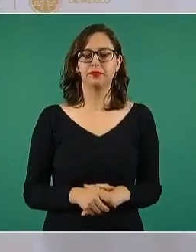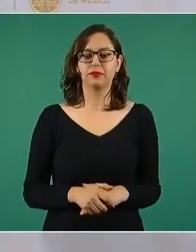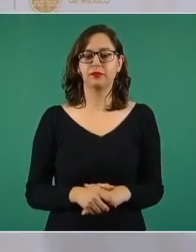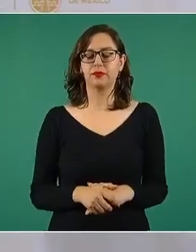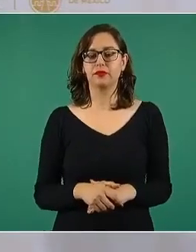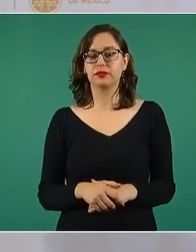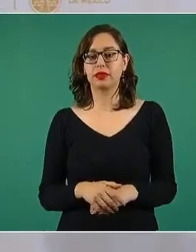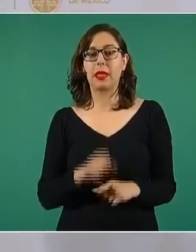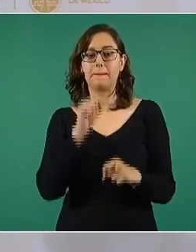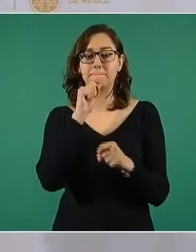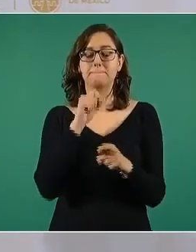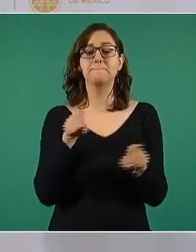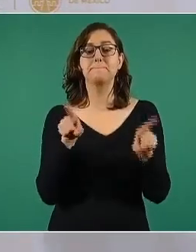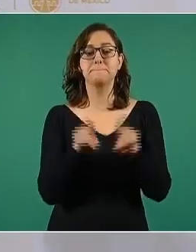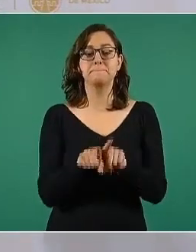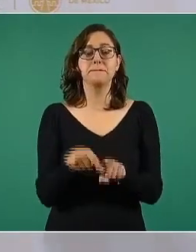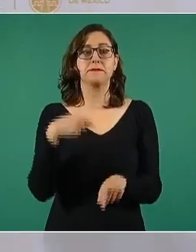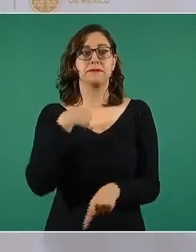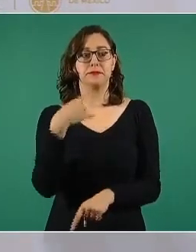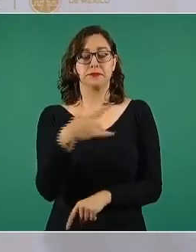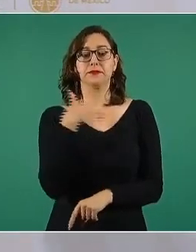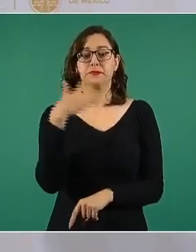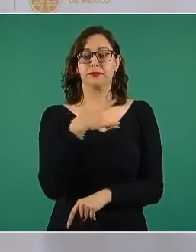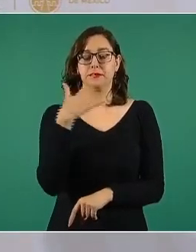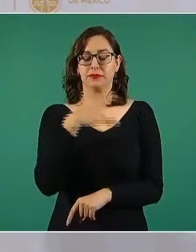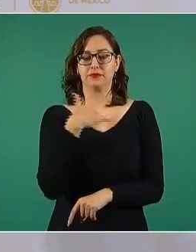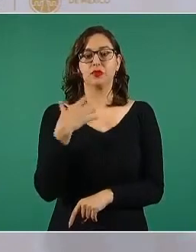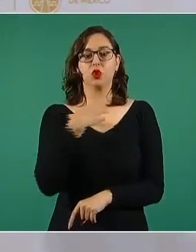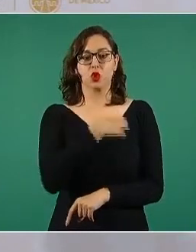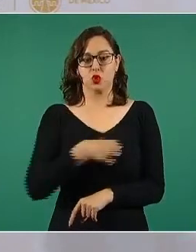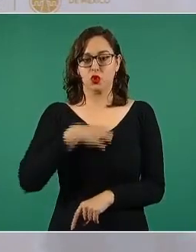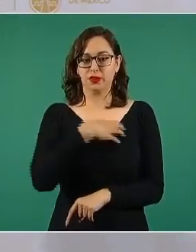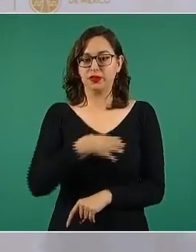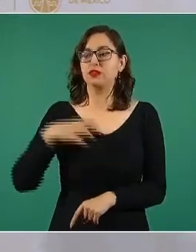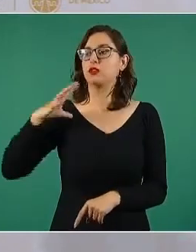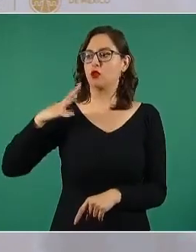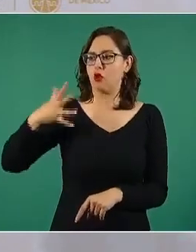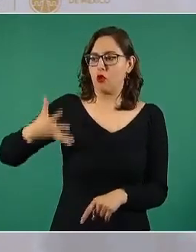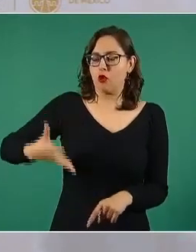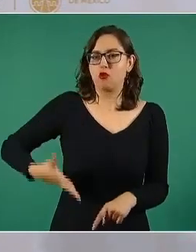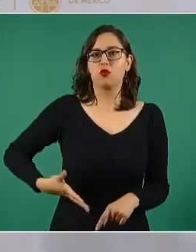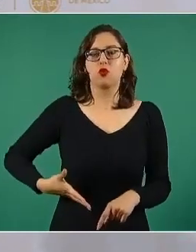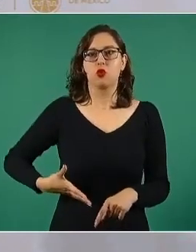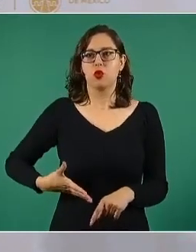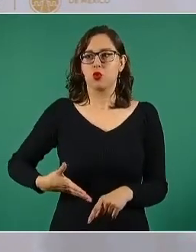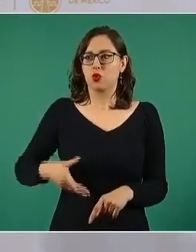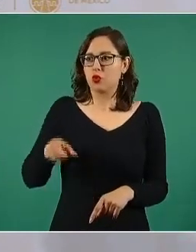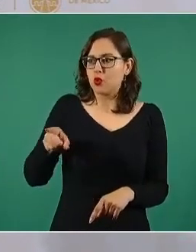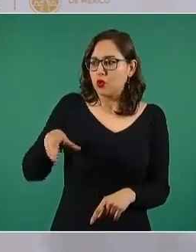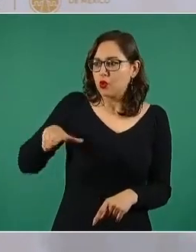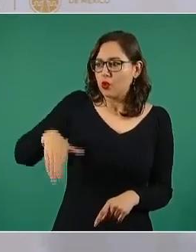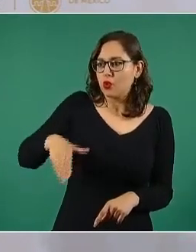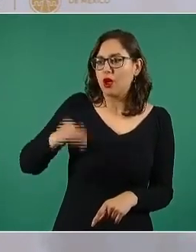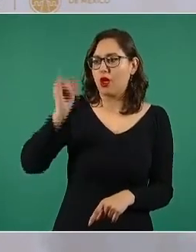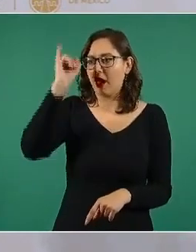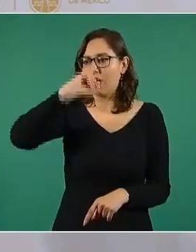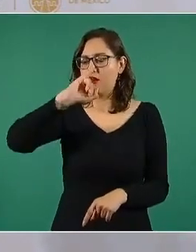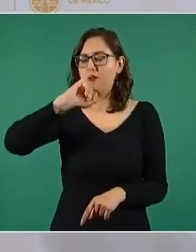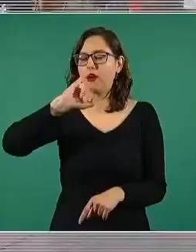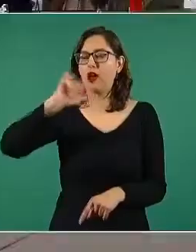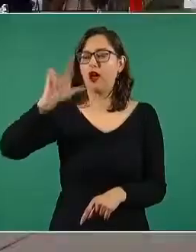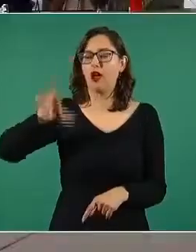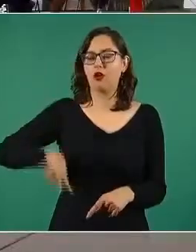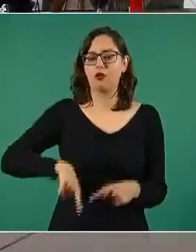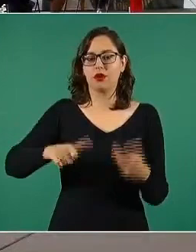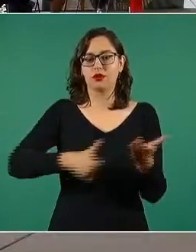También me siento honrada de escuchar las palabras de la jefa de gobierno de la Ciudad